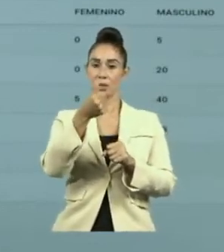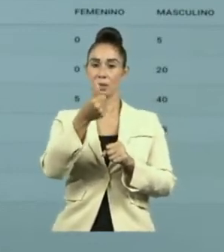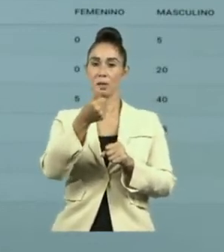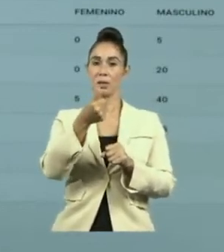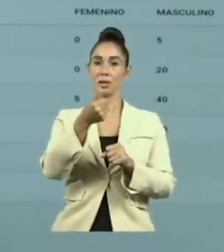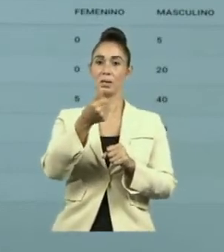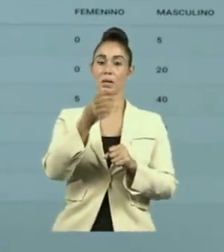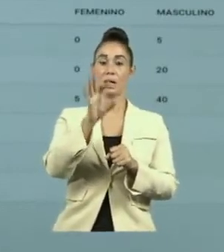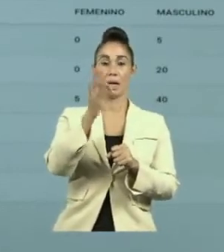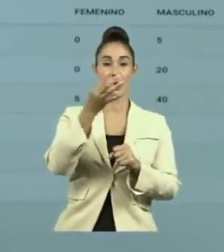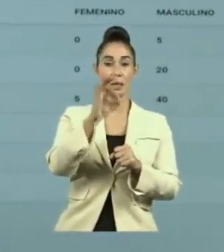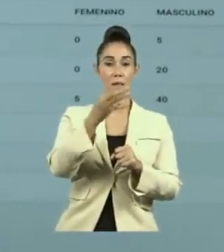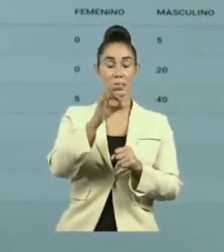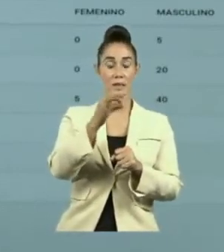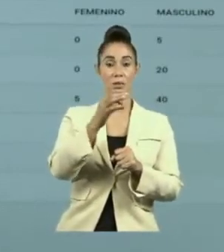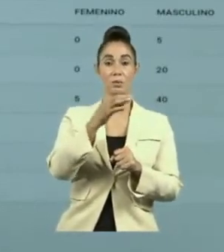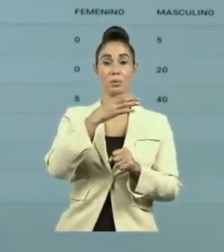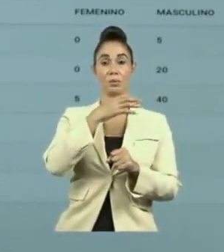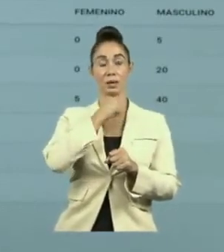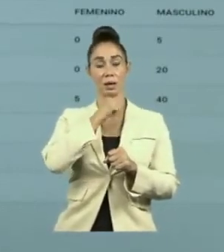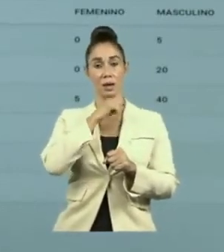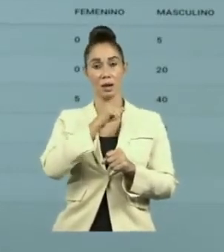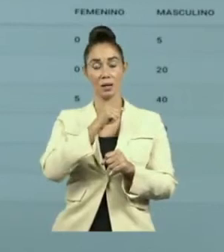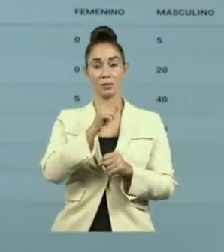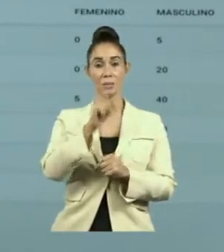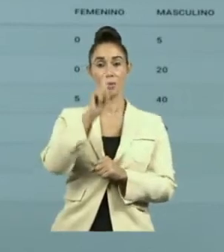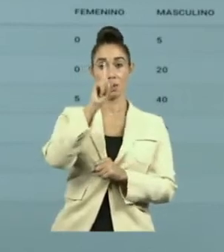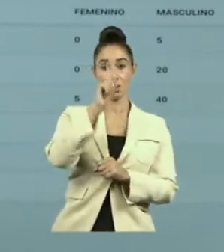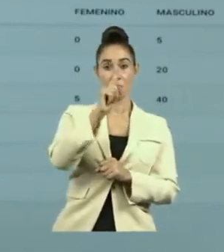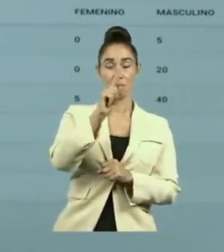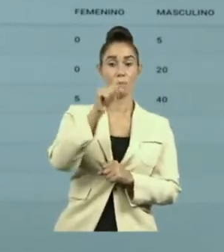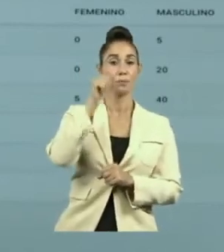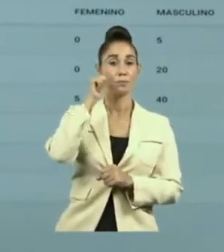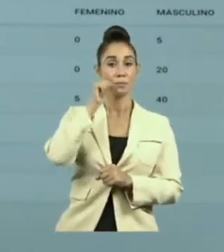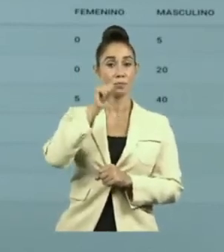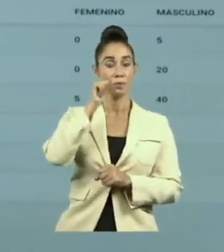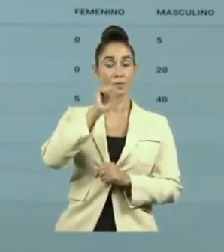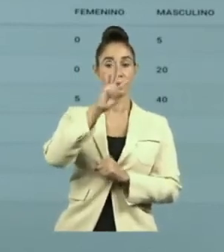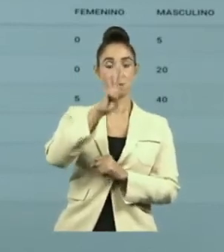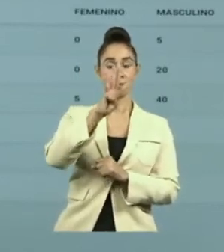un femenino y 4 masculinos